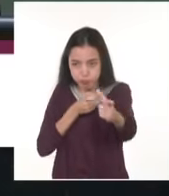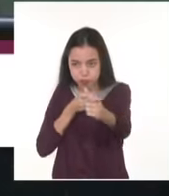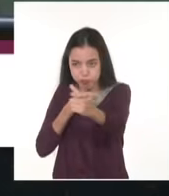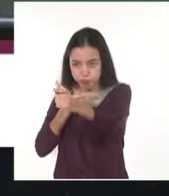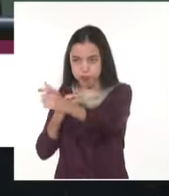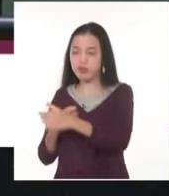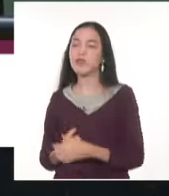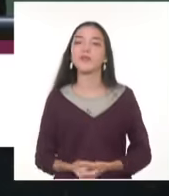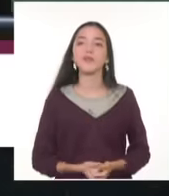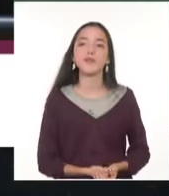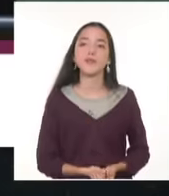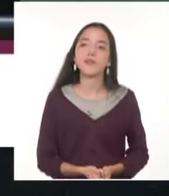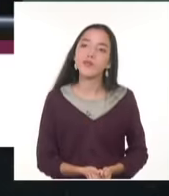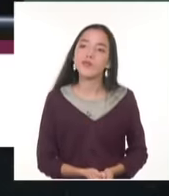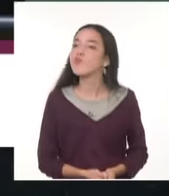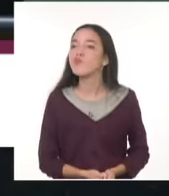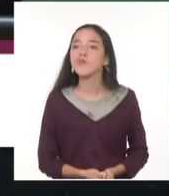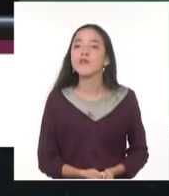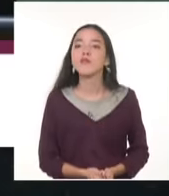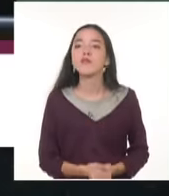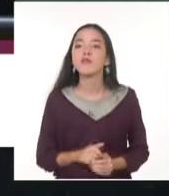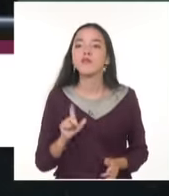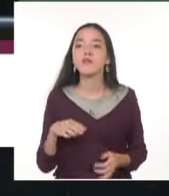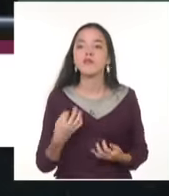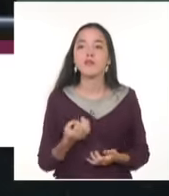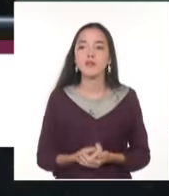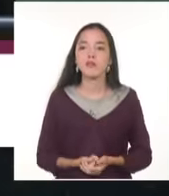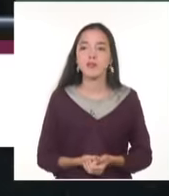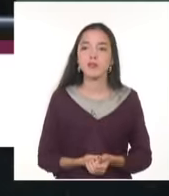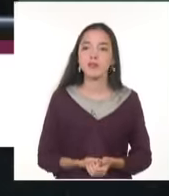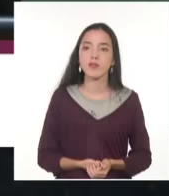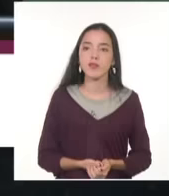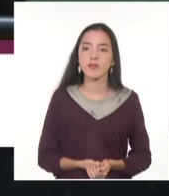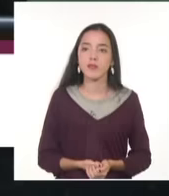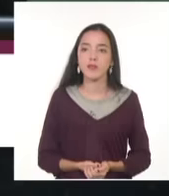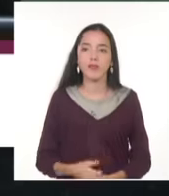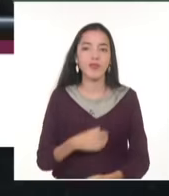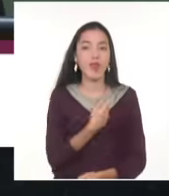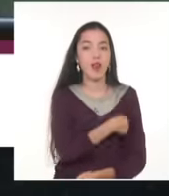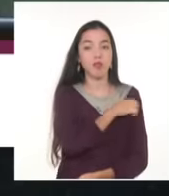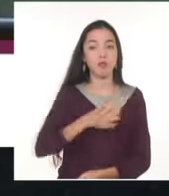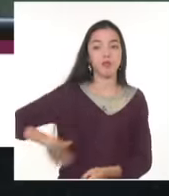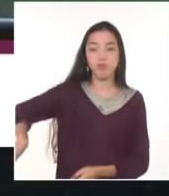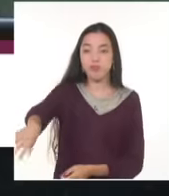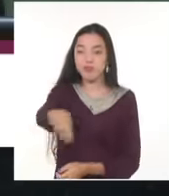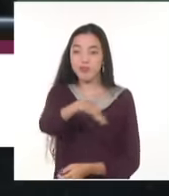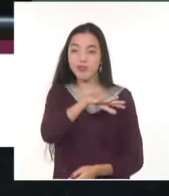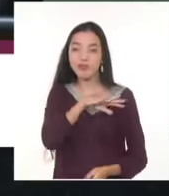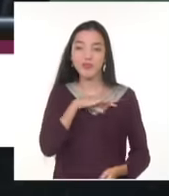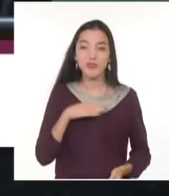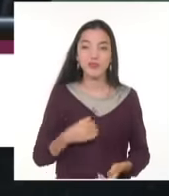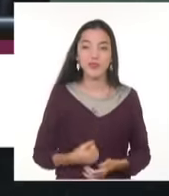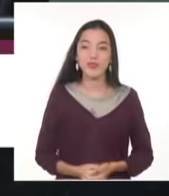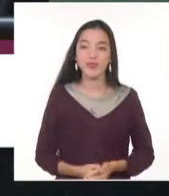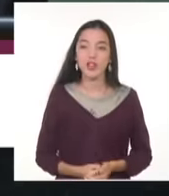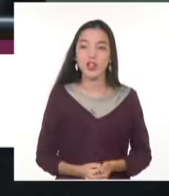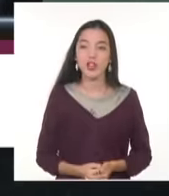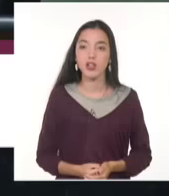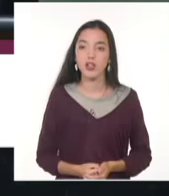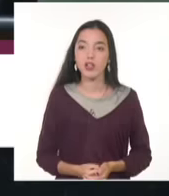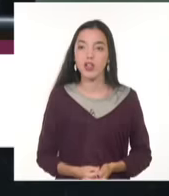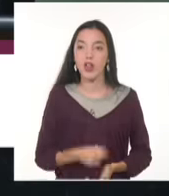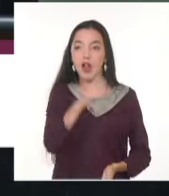de ingentes esfuerzos de los Estados parte y signatarios del Tratado sobre la Prohibición